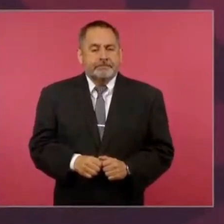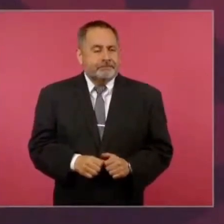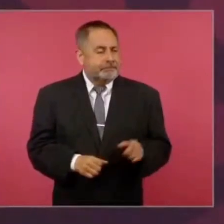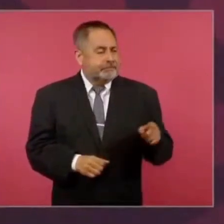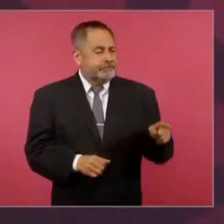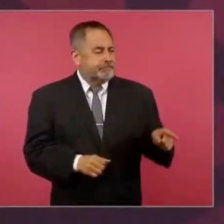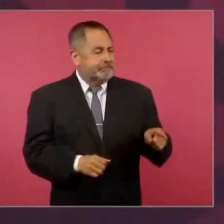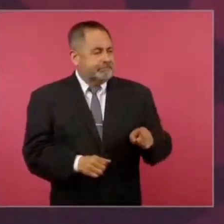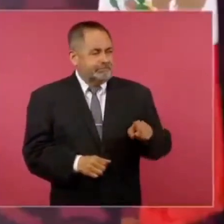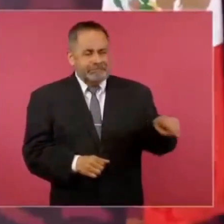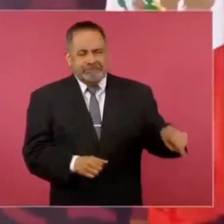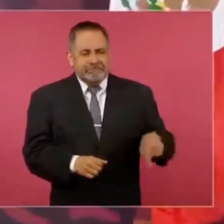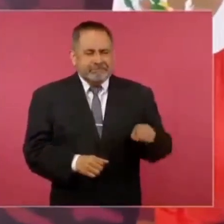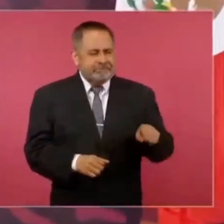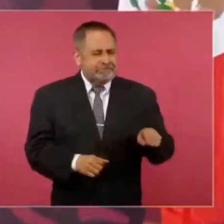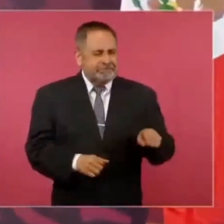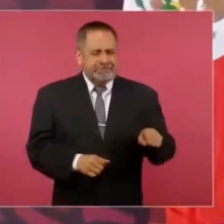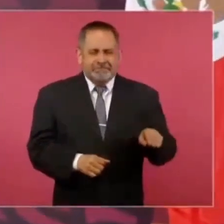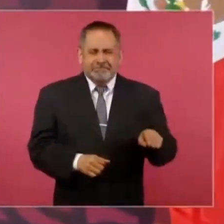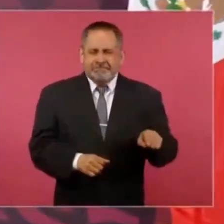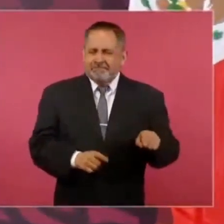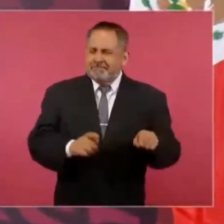sepulcros?